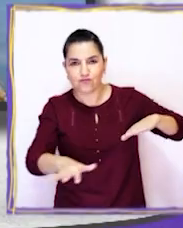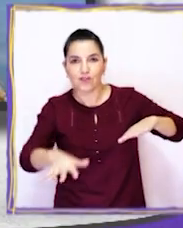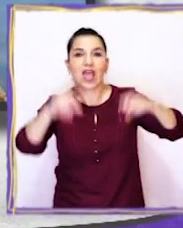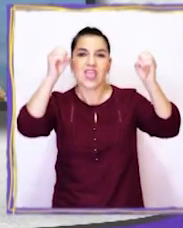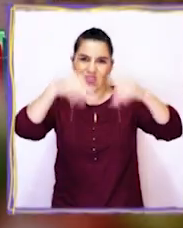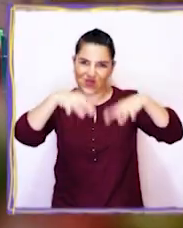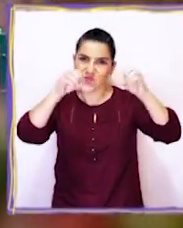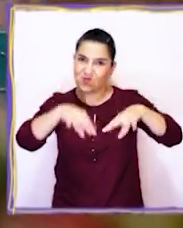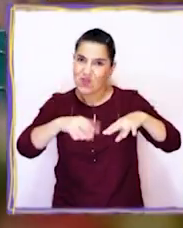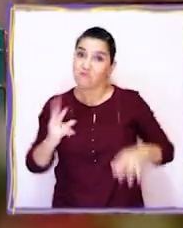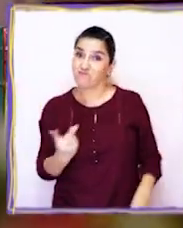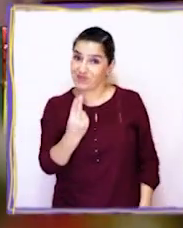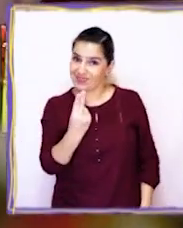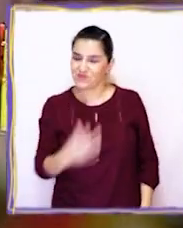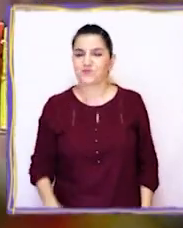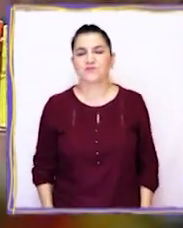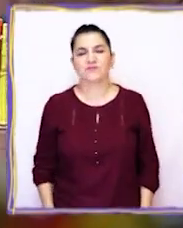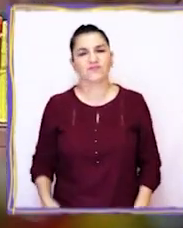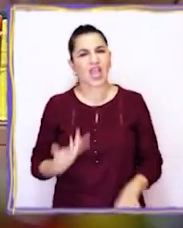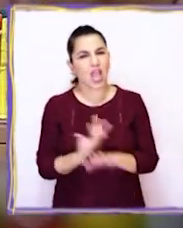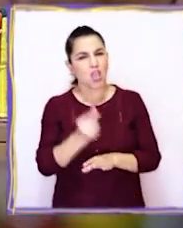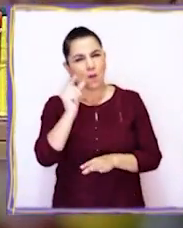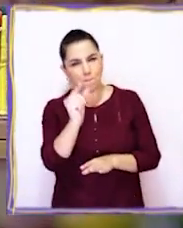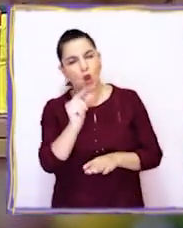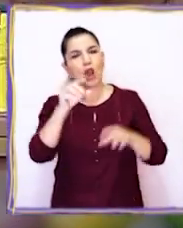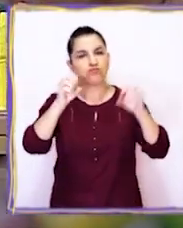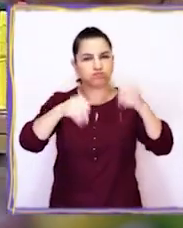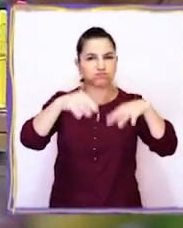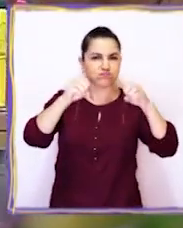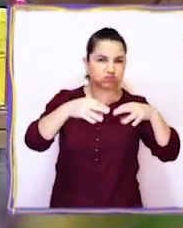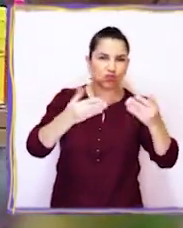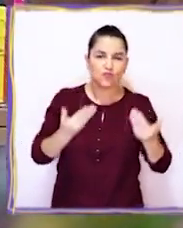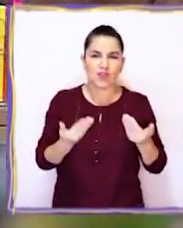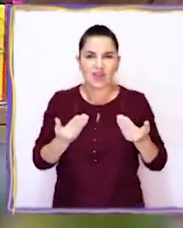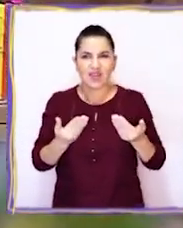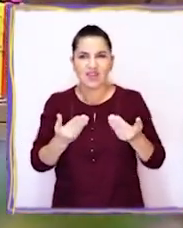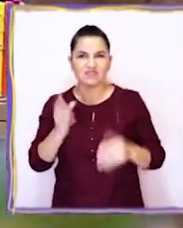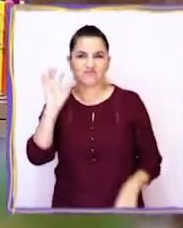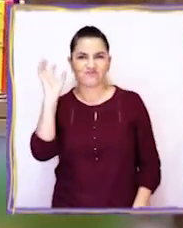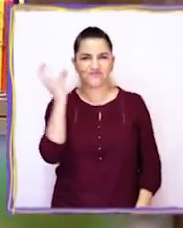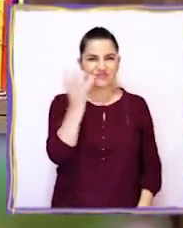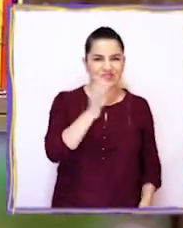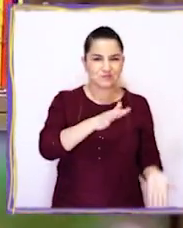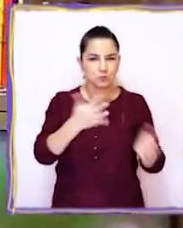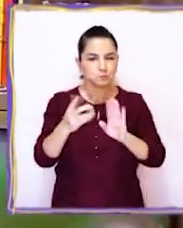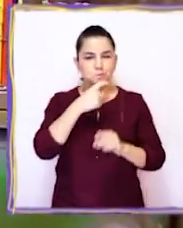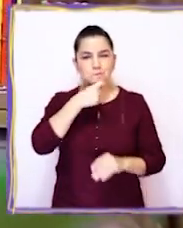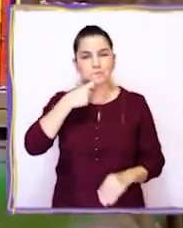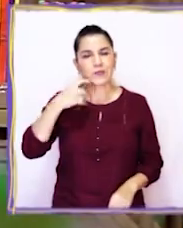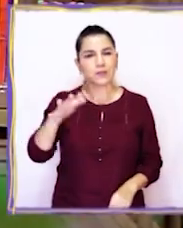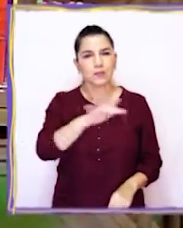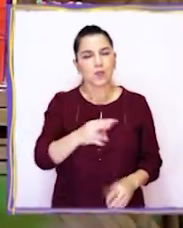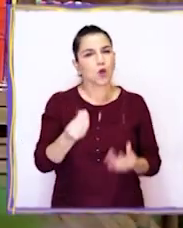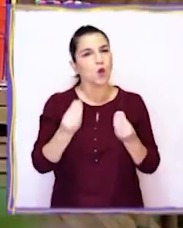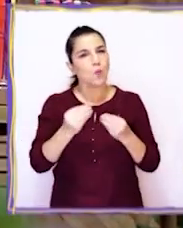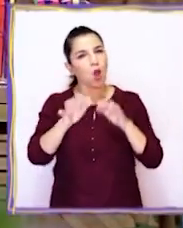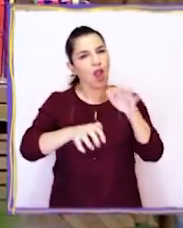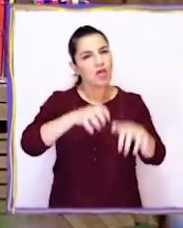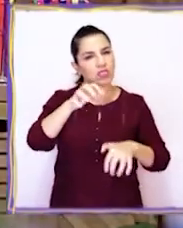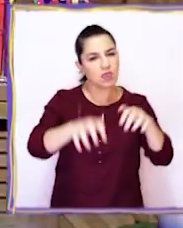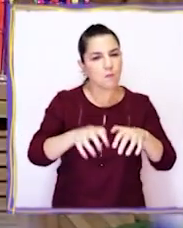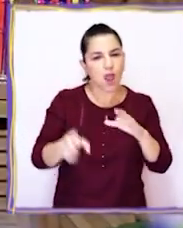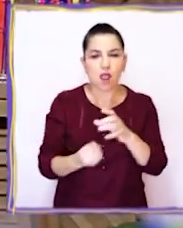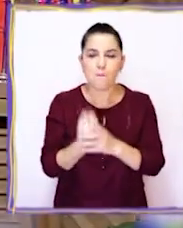lluvias. Si sabemos que hay pocas lluvias y el clima es semidesértico, ¿cómo serán los animales